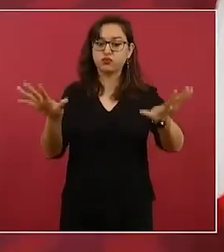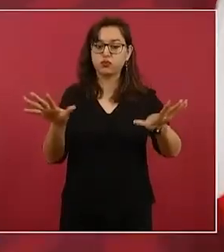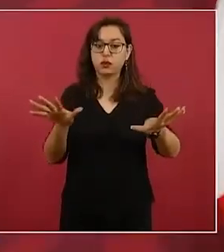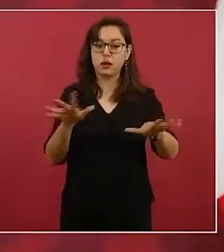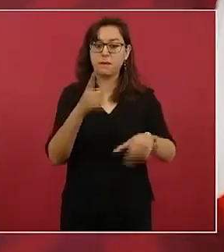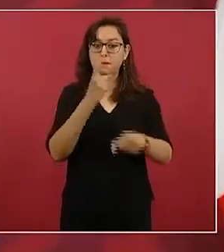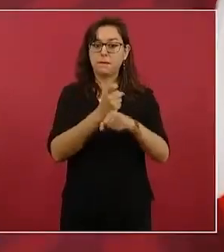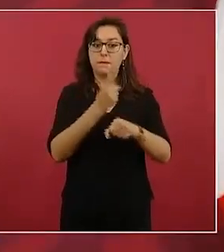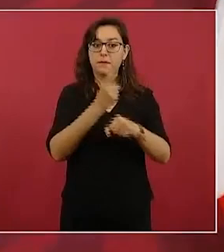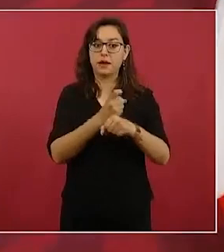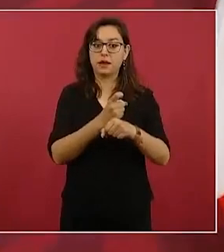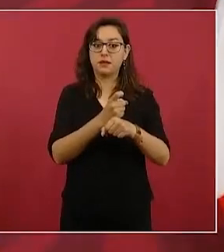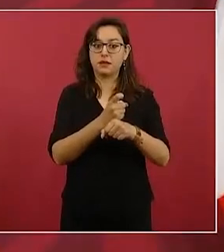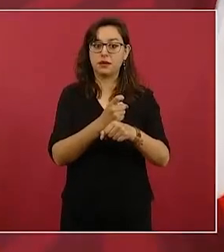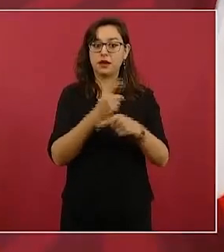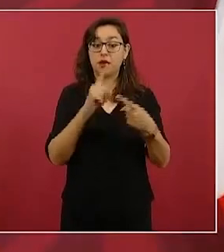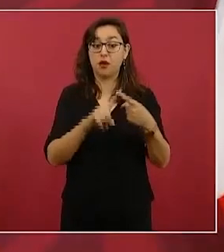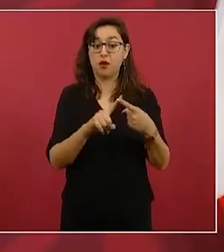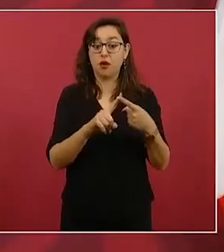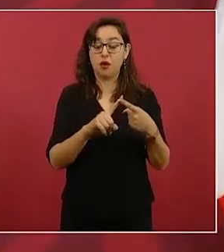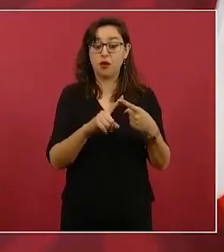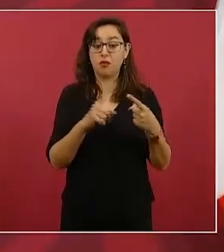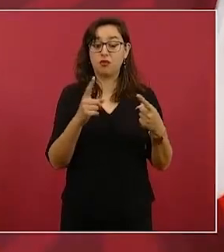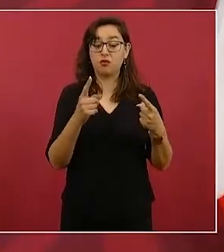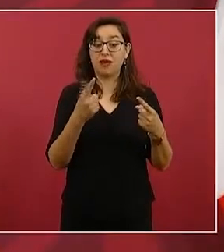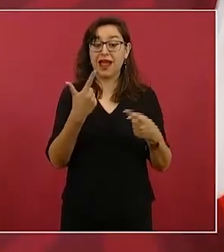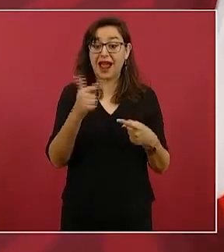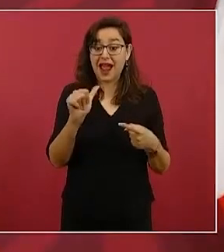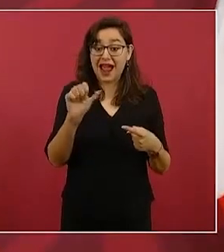todo lo que se produce con las termoeléctricas,